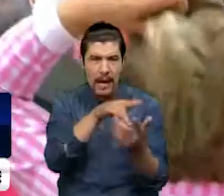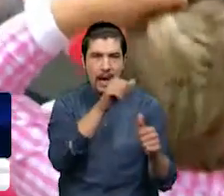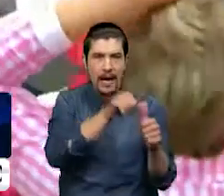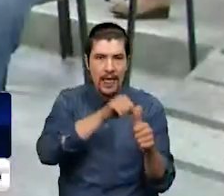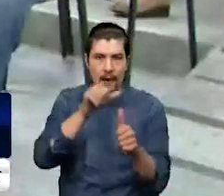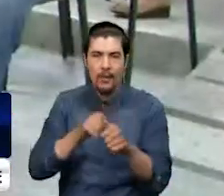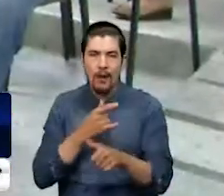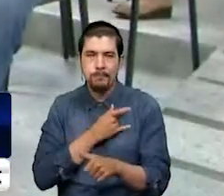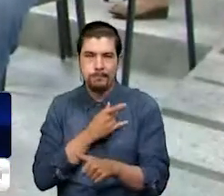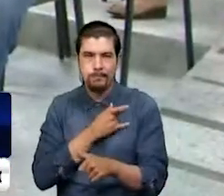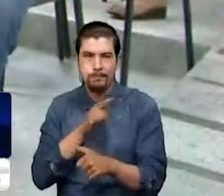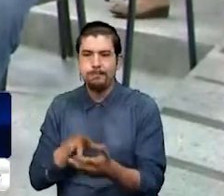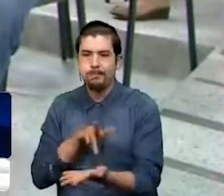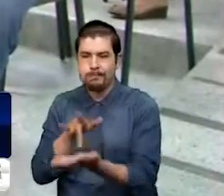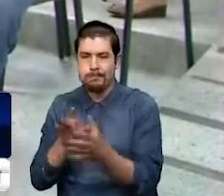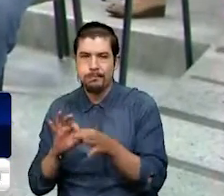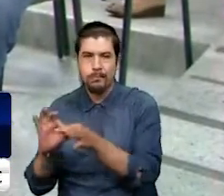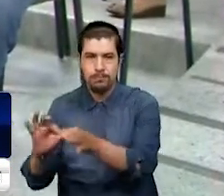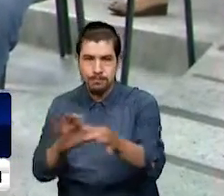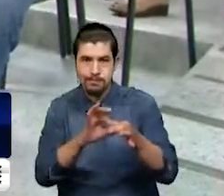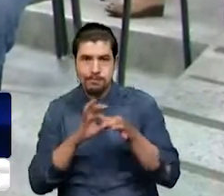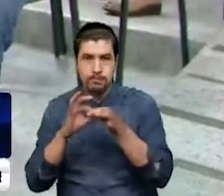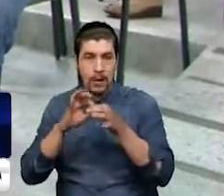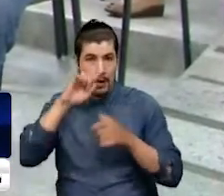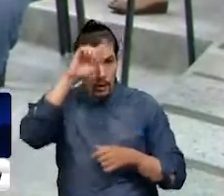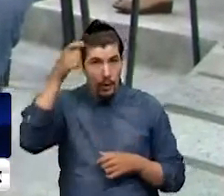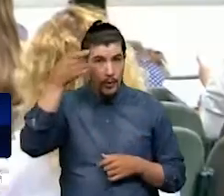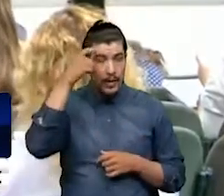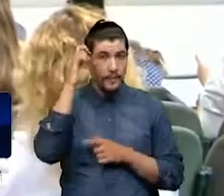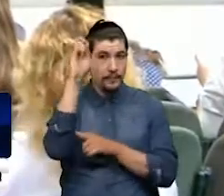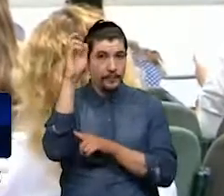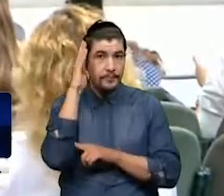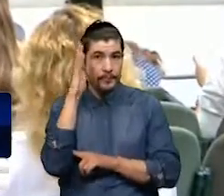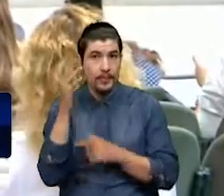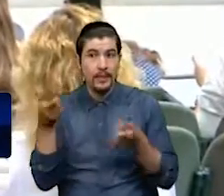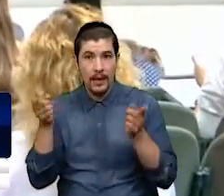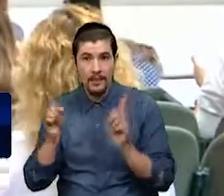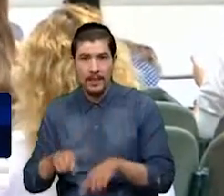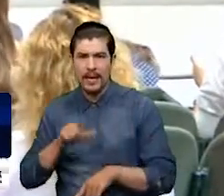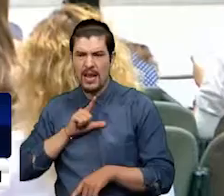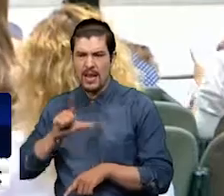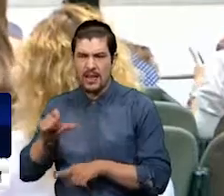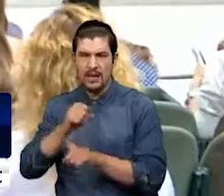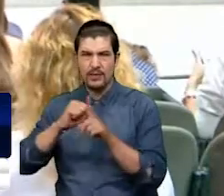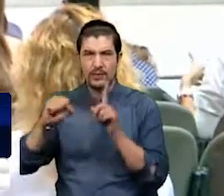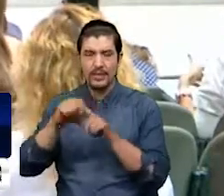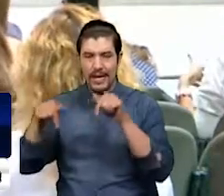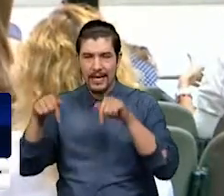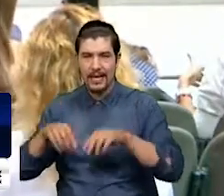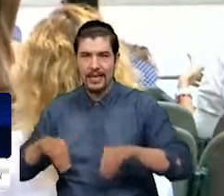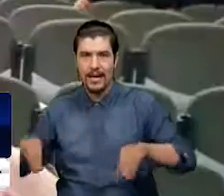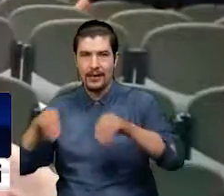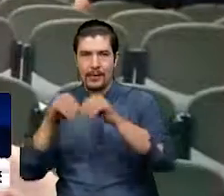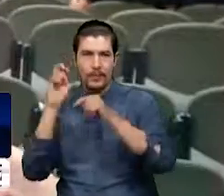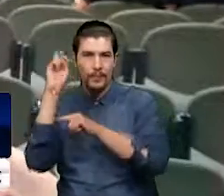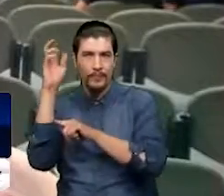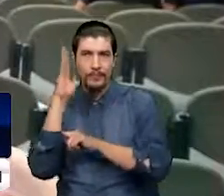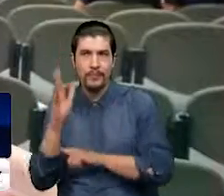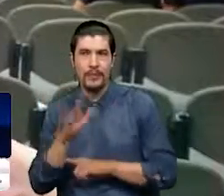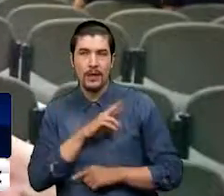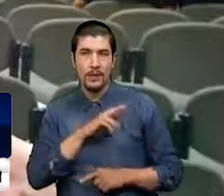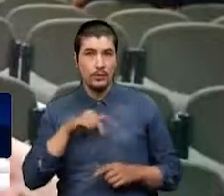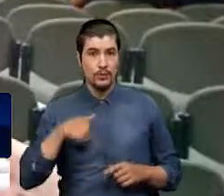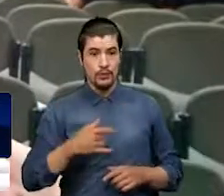hacen parte de esta alianza la gobernación de norte de santander y líderes sociales del territorio desde las universidades